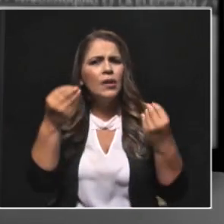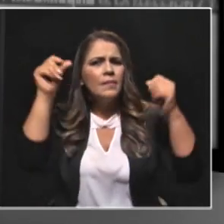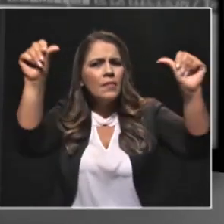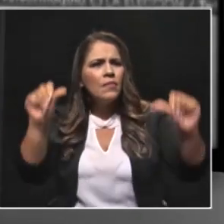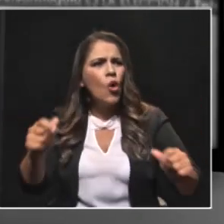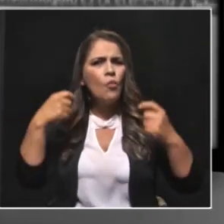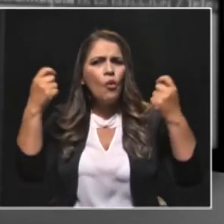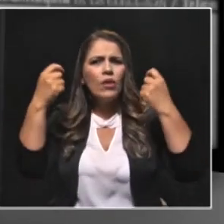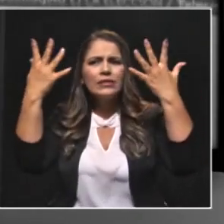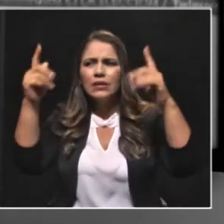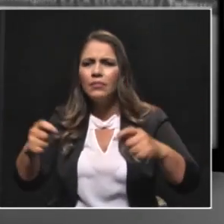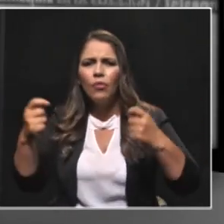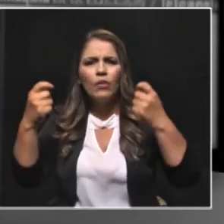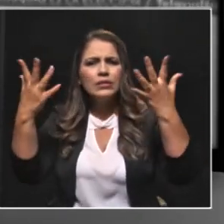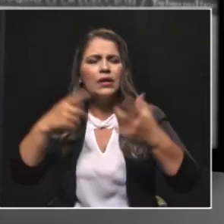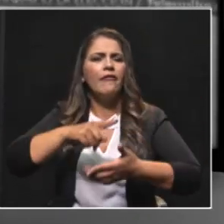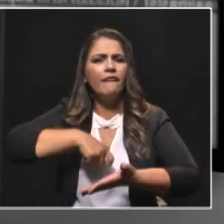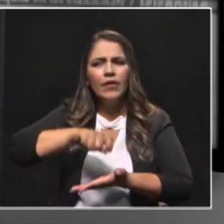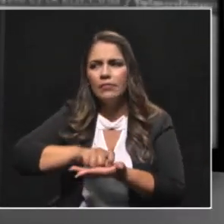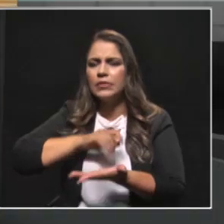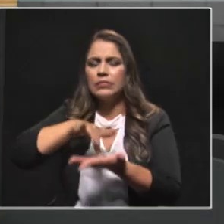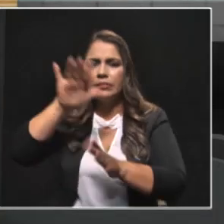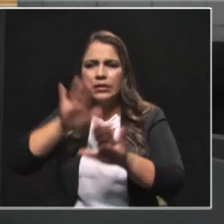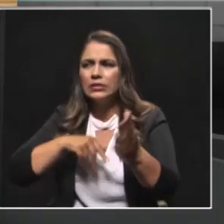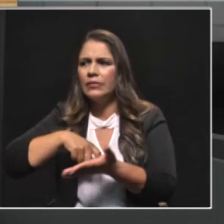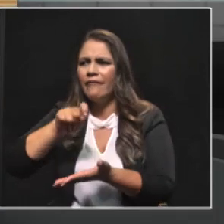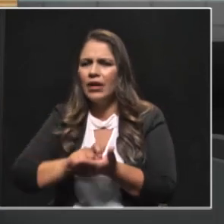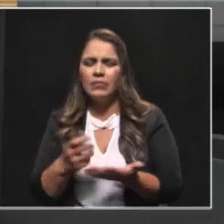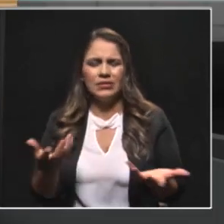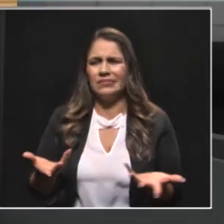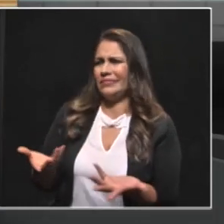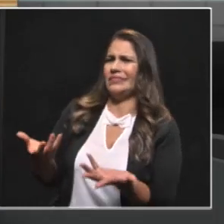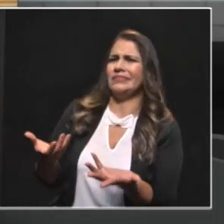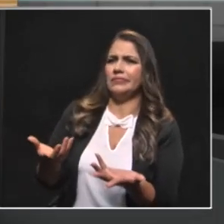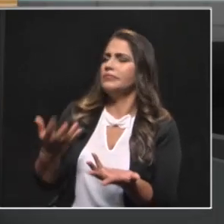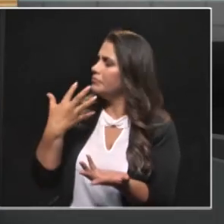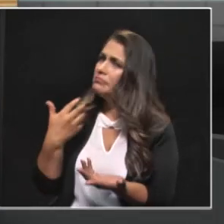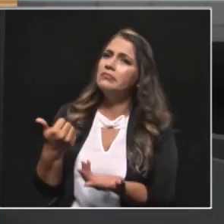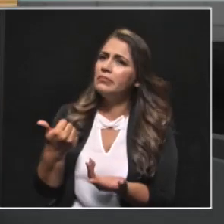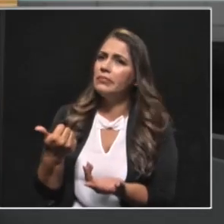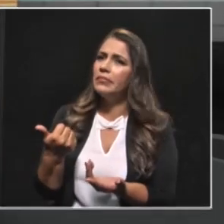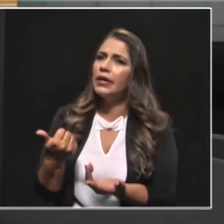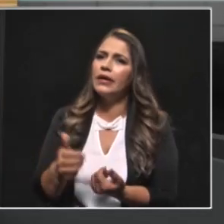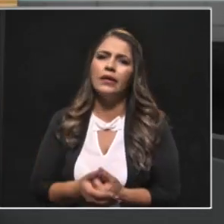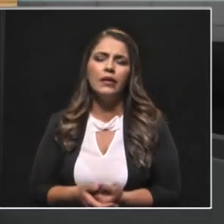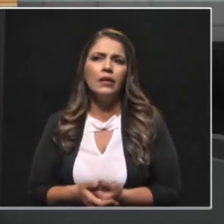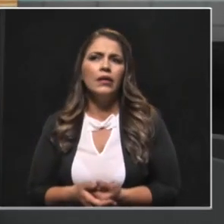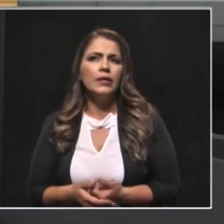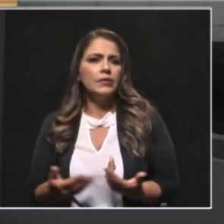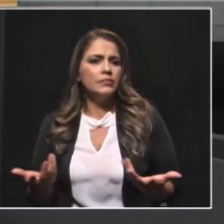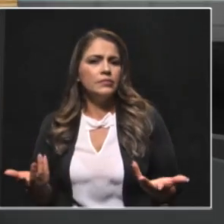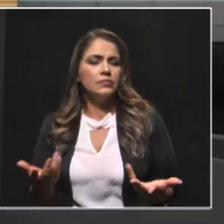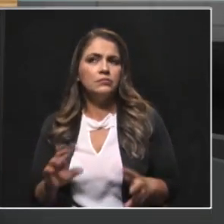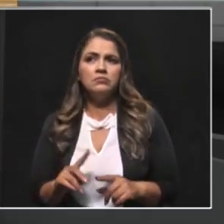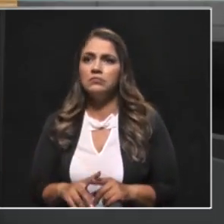gente recogiendo firmas para poder participar. Y en teoría uno dice, maravilloso, no son los partidos, se